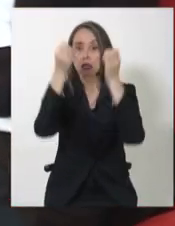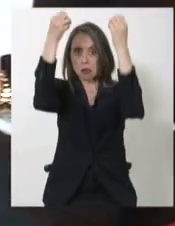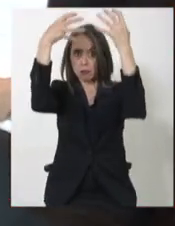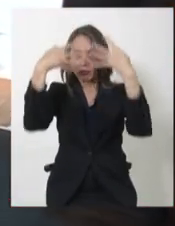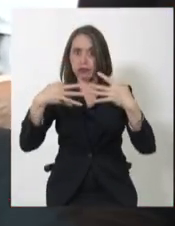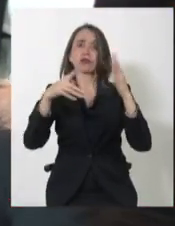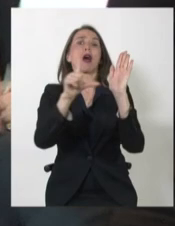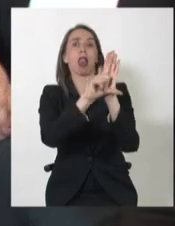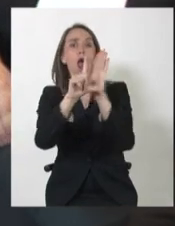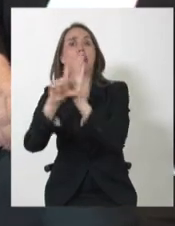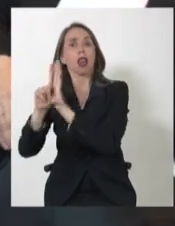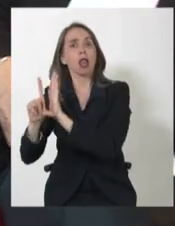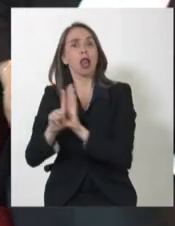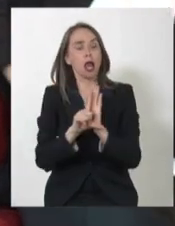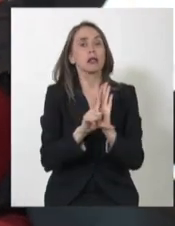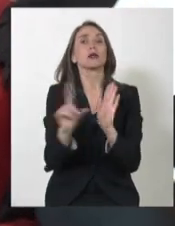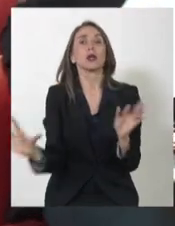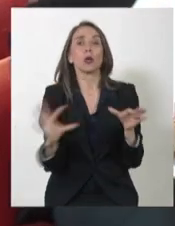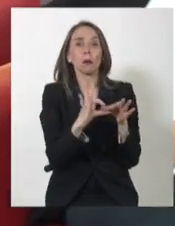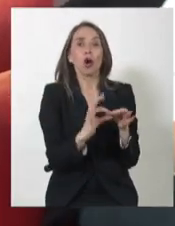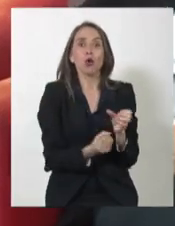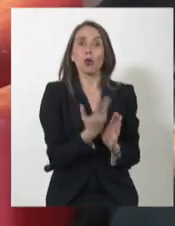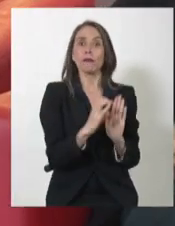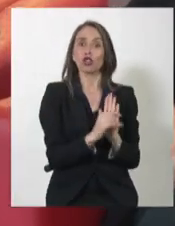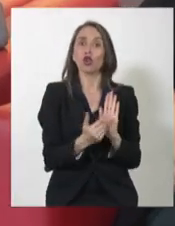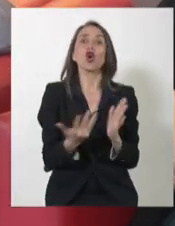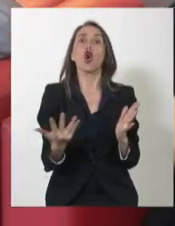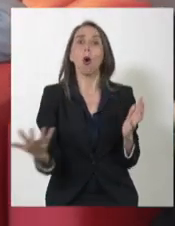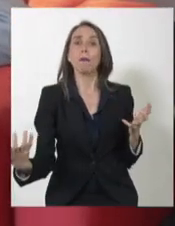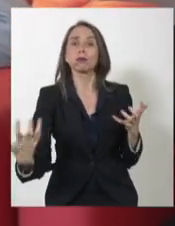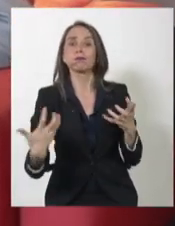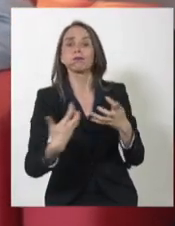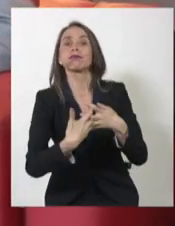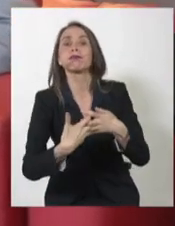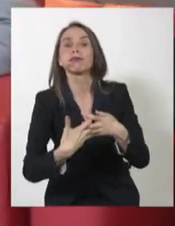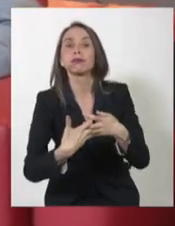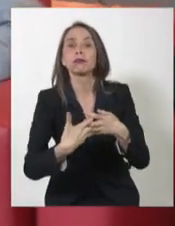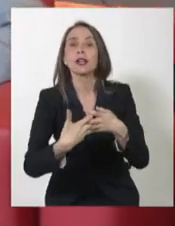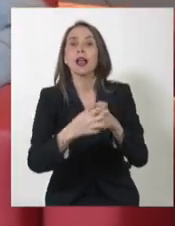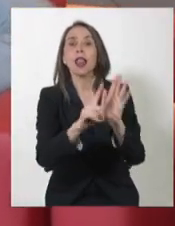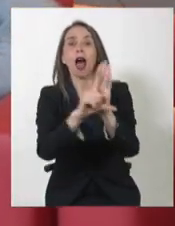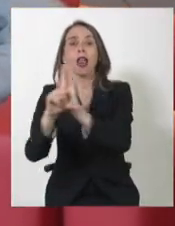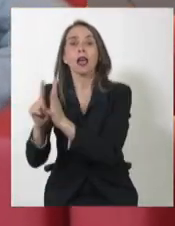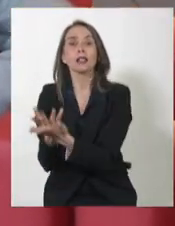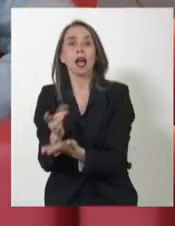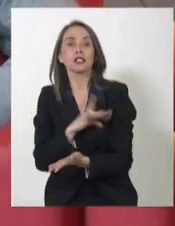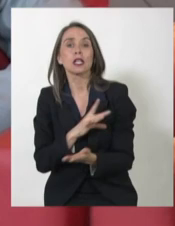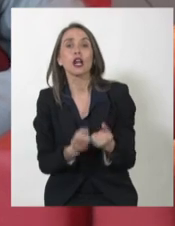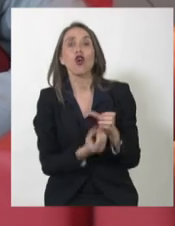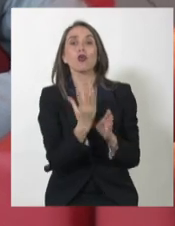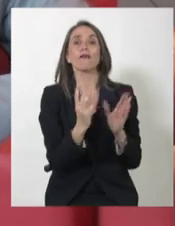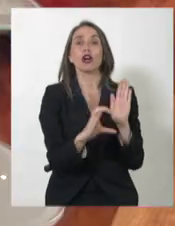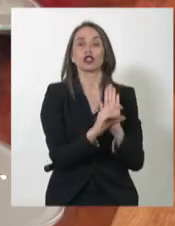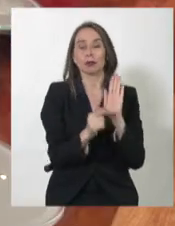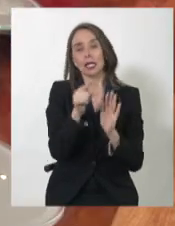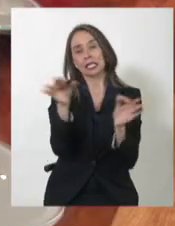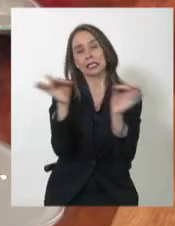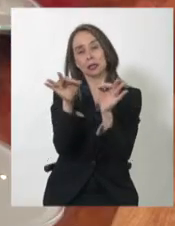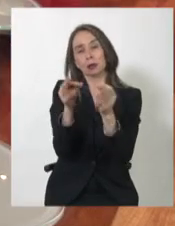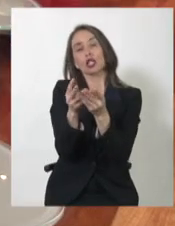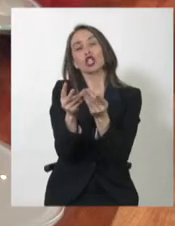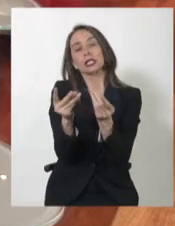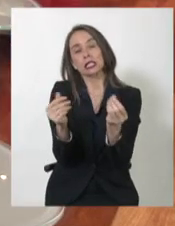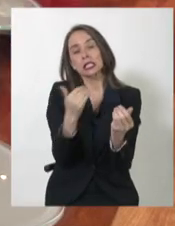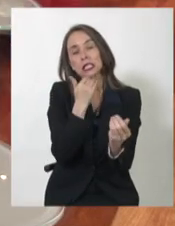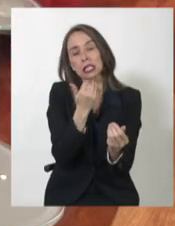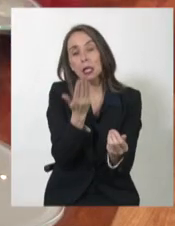constitución. Bueno, ¿cómo dialogan ese marco normativo con una nueva constitución? ¿Cómo lo podemos explicar de manera simple